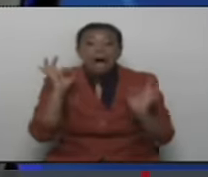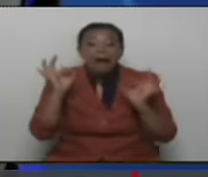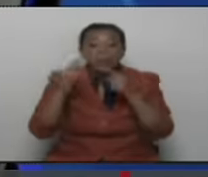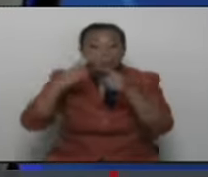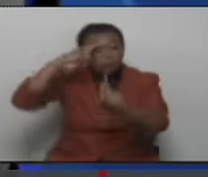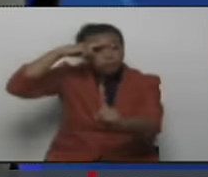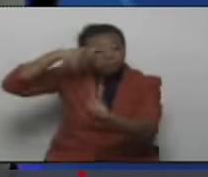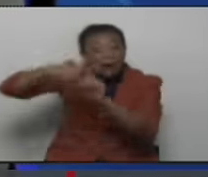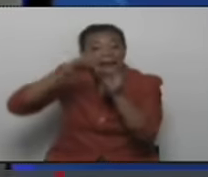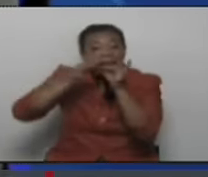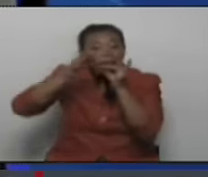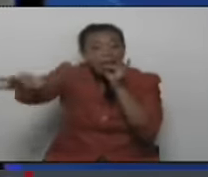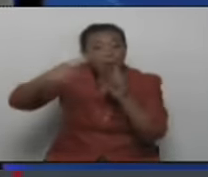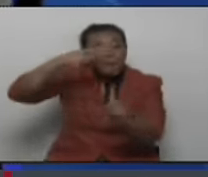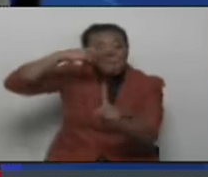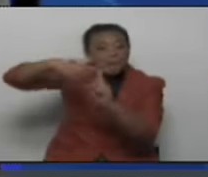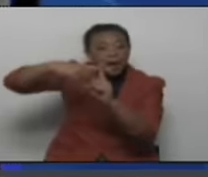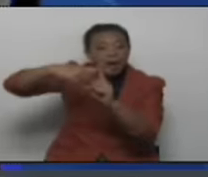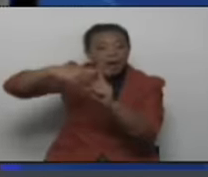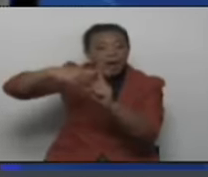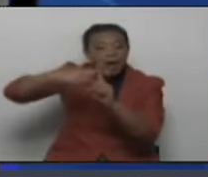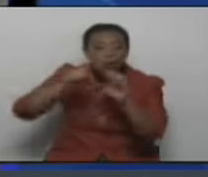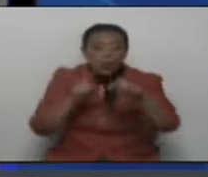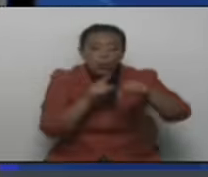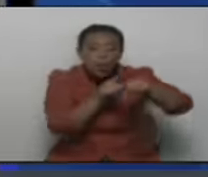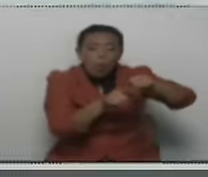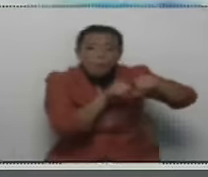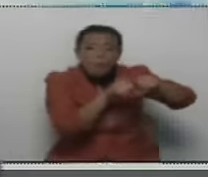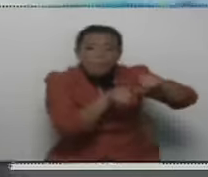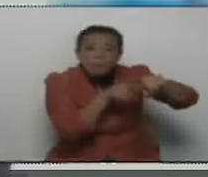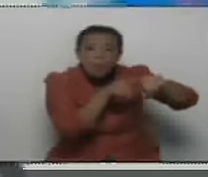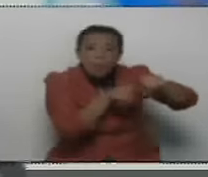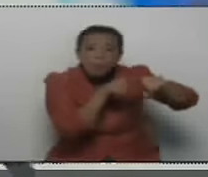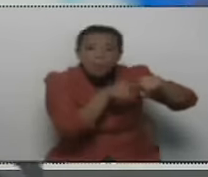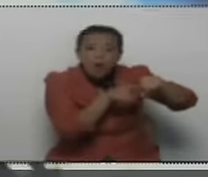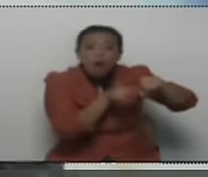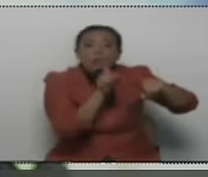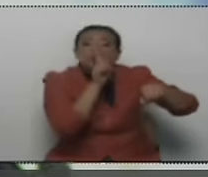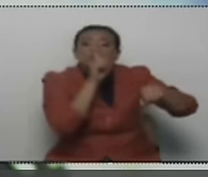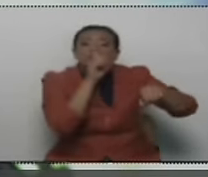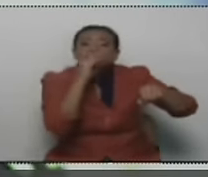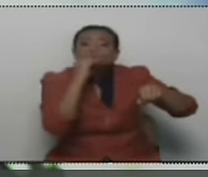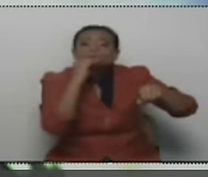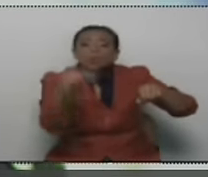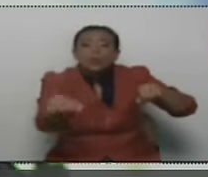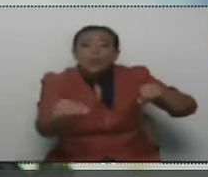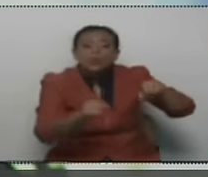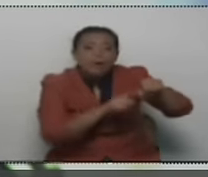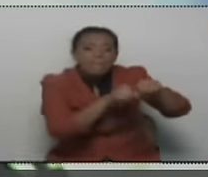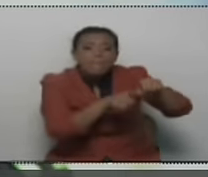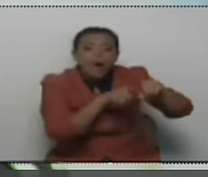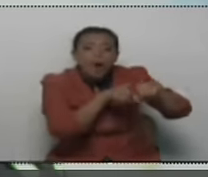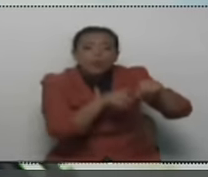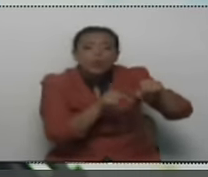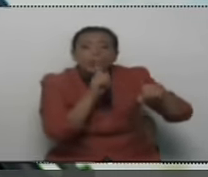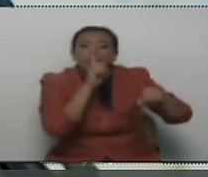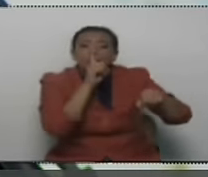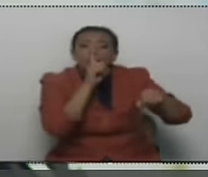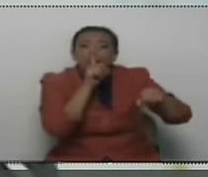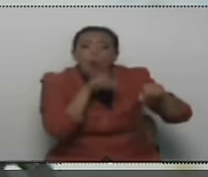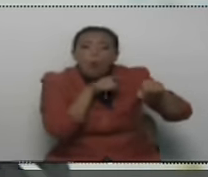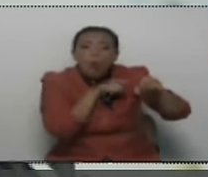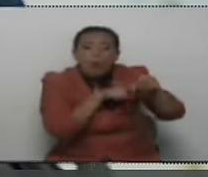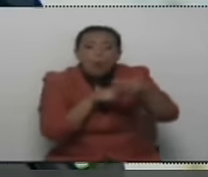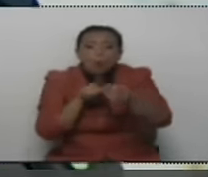Esta punta que está aquí es para poner silenciador, supresores de aire. Un supresor de aire que es